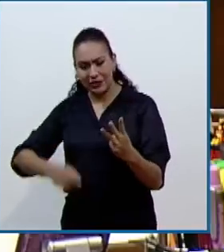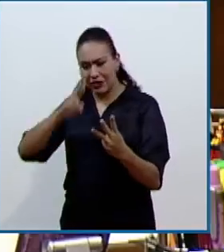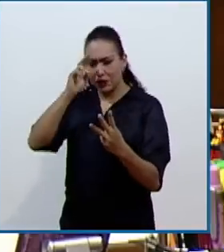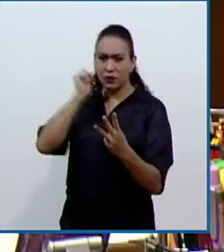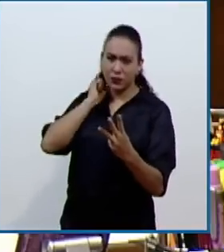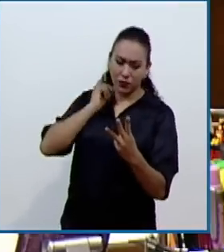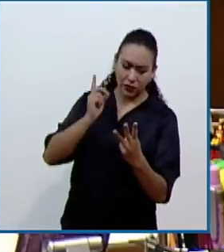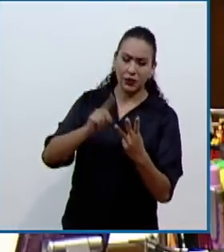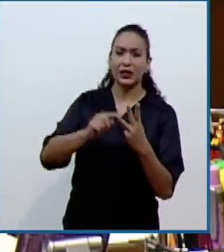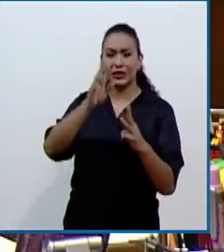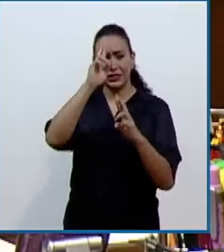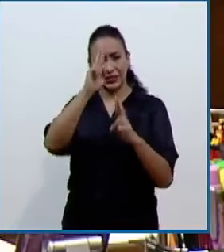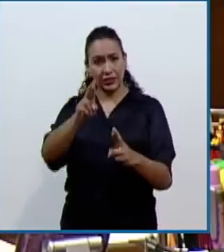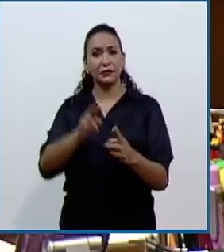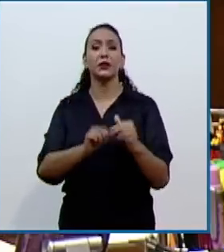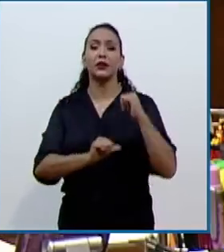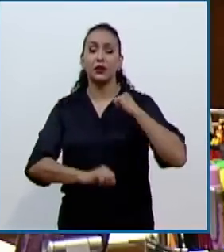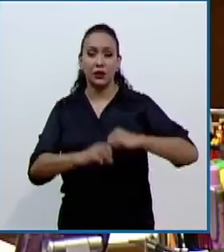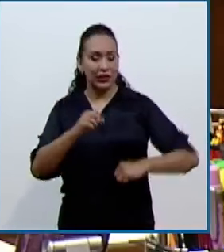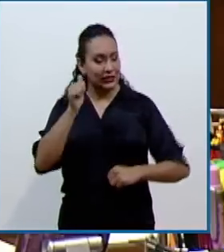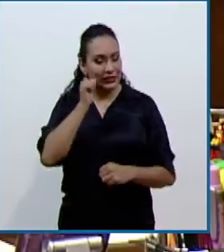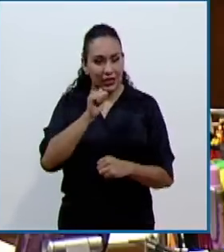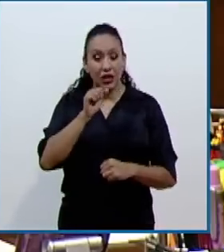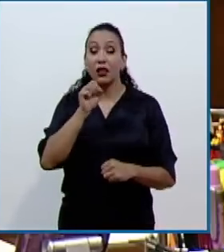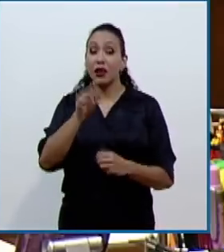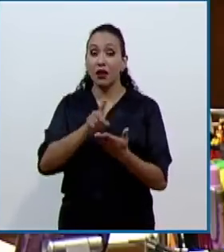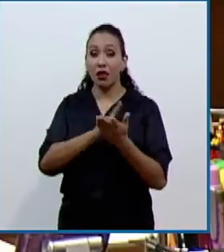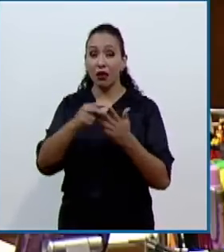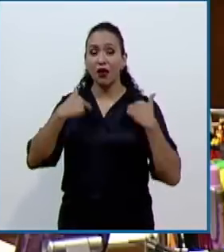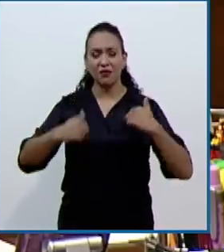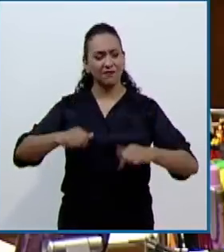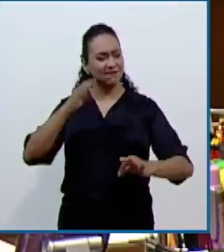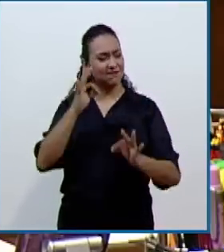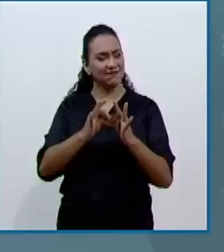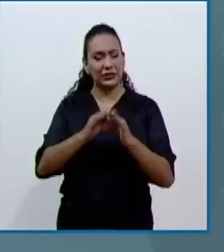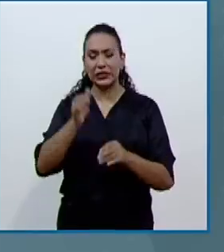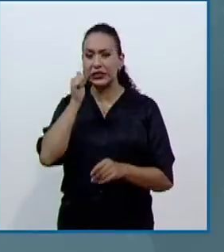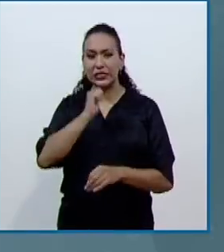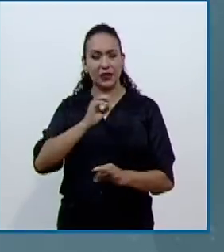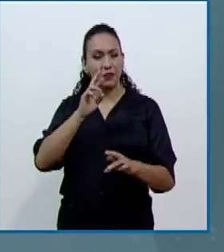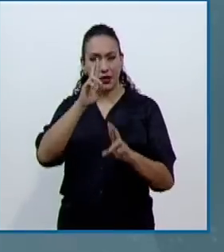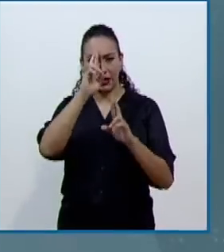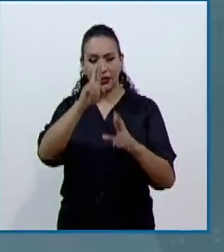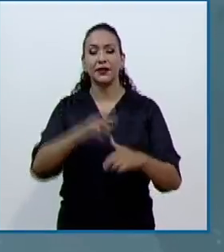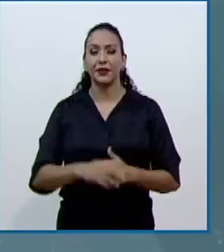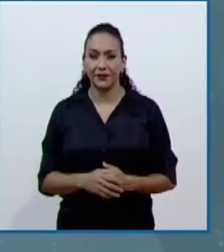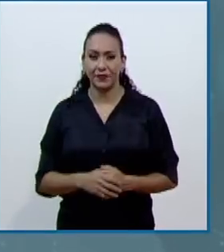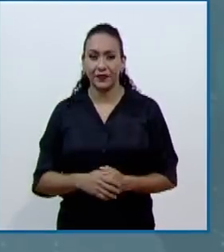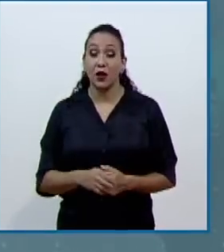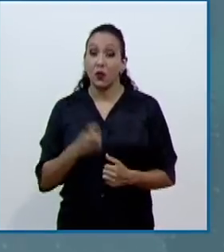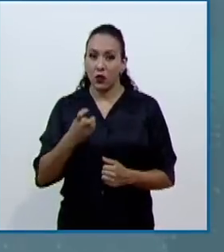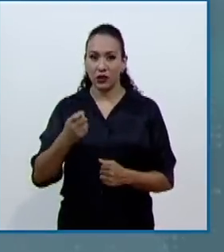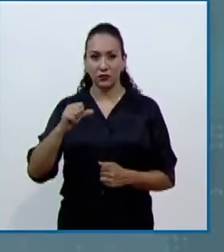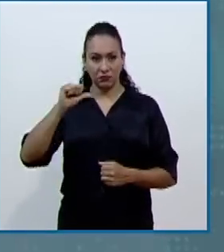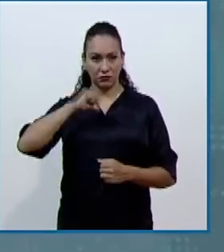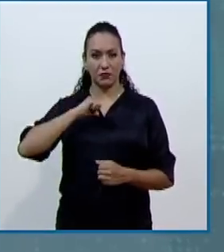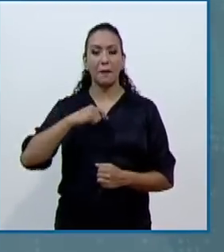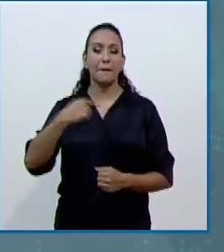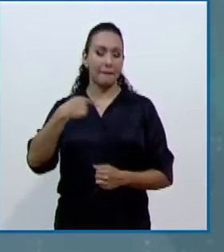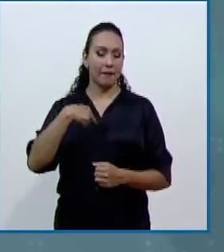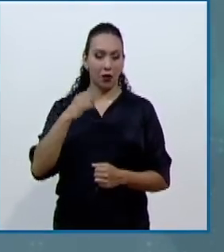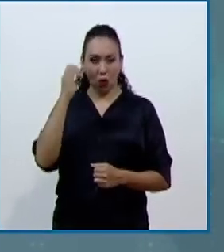un marco de respeto a los derechos humanos y a las distintas formas de pensamiento, sin por ello dejar de expresar el pensamiento